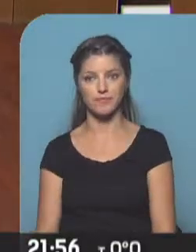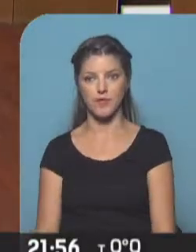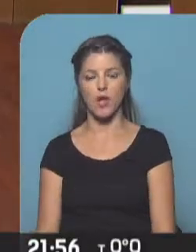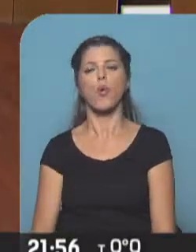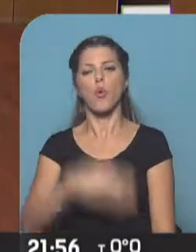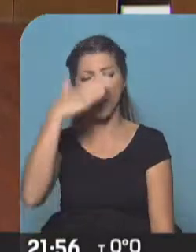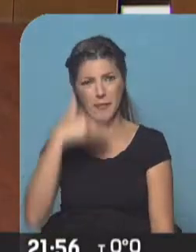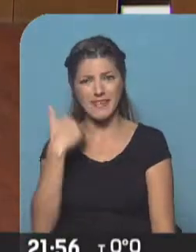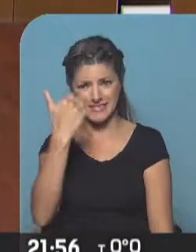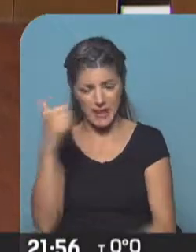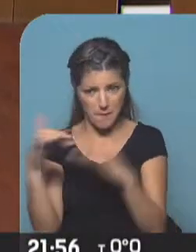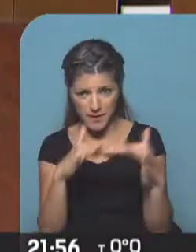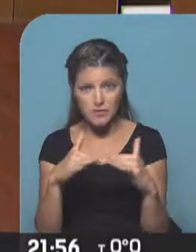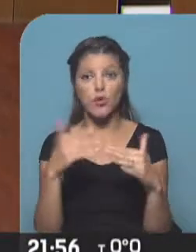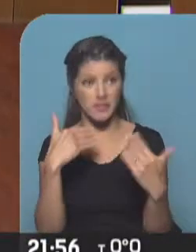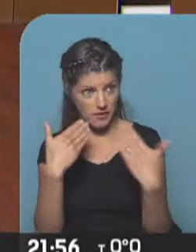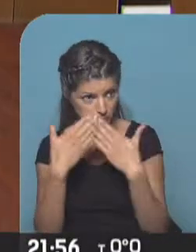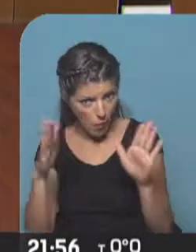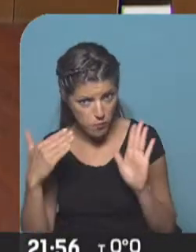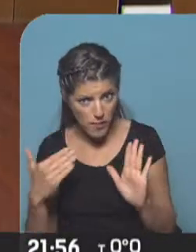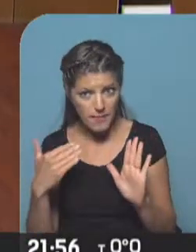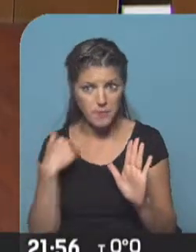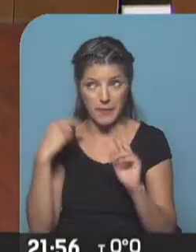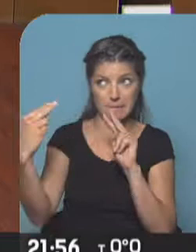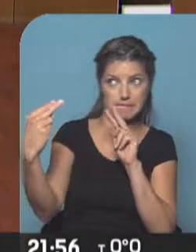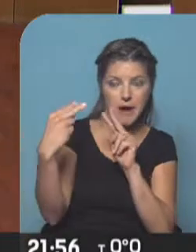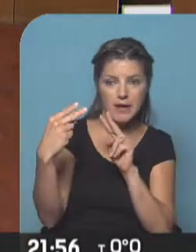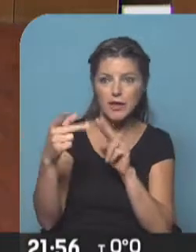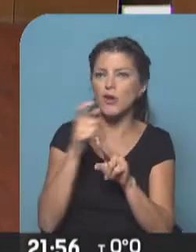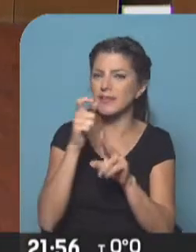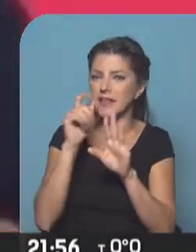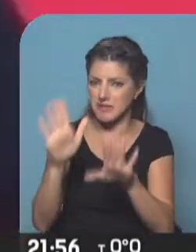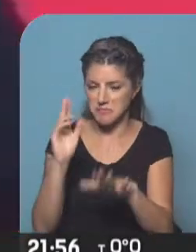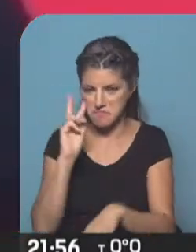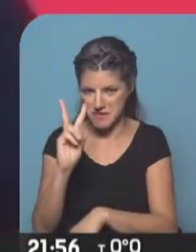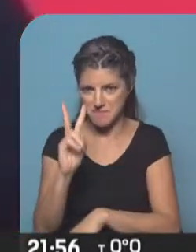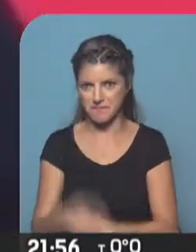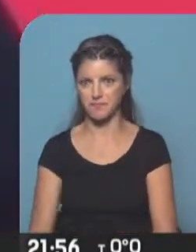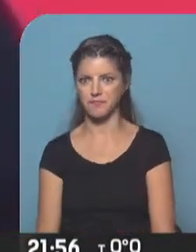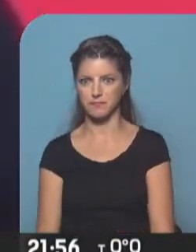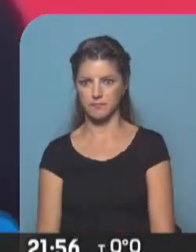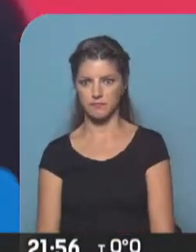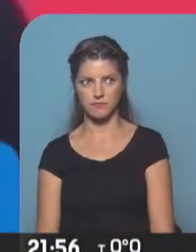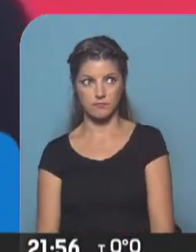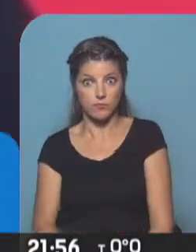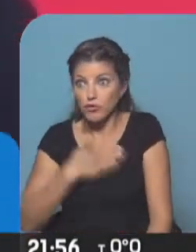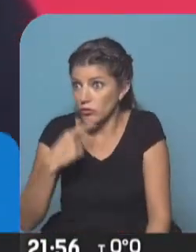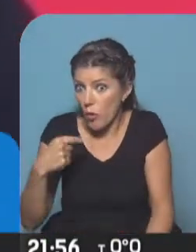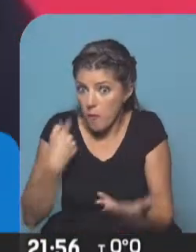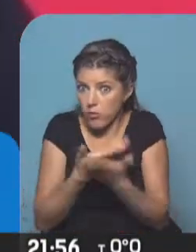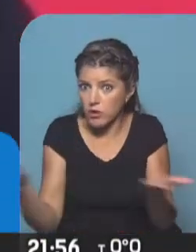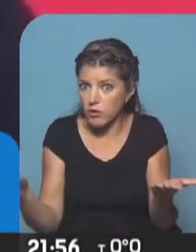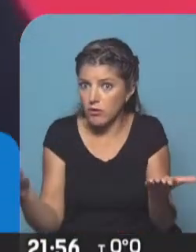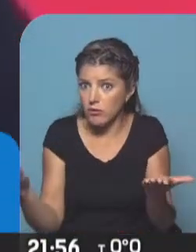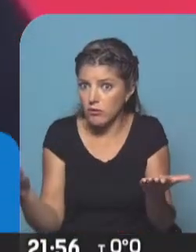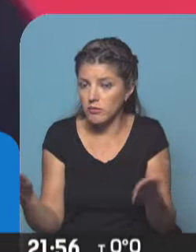plantea la chance de una renuncia, mirarlo a los ojos y contestarle de esta manera. Eso lo digo públicamente. La deuxième